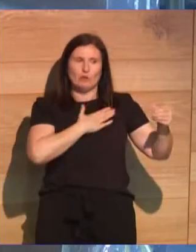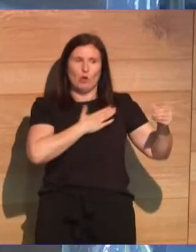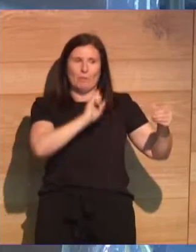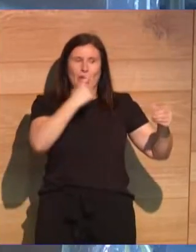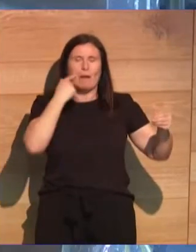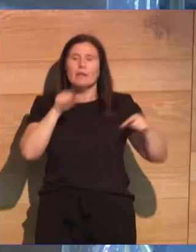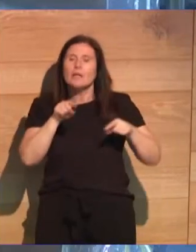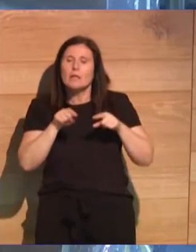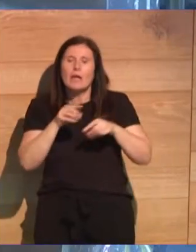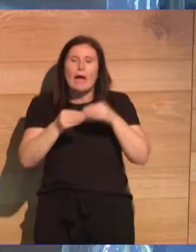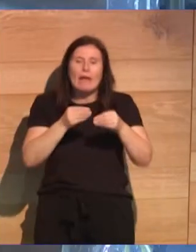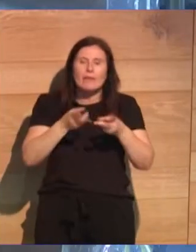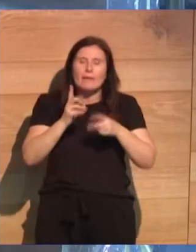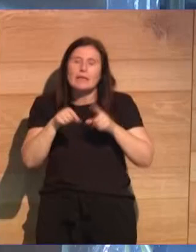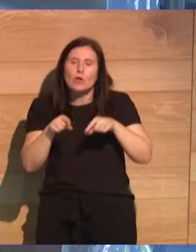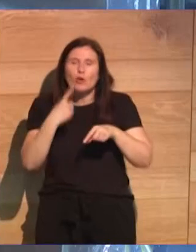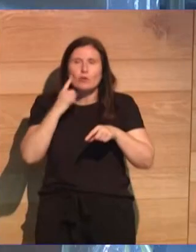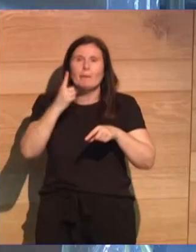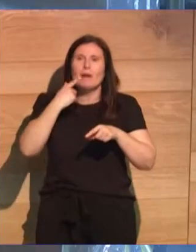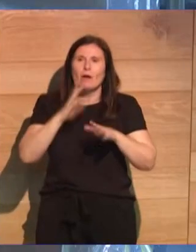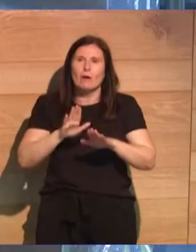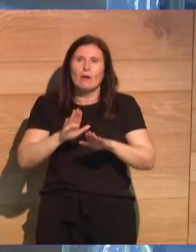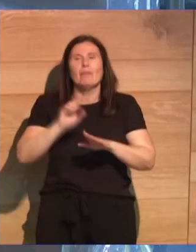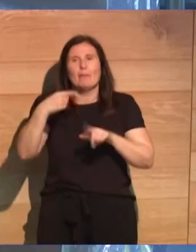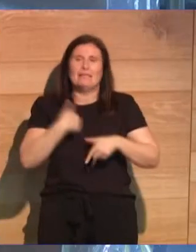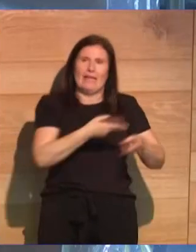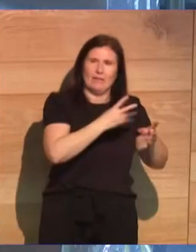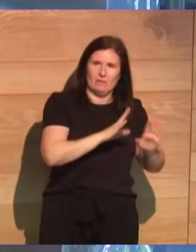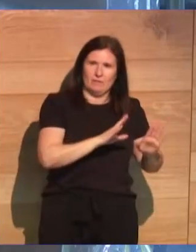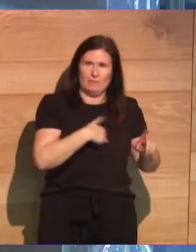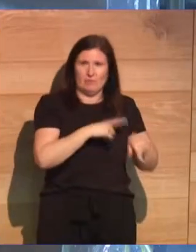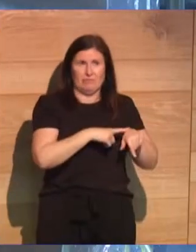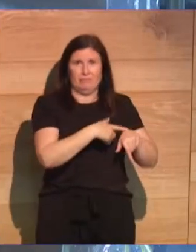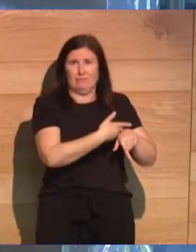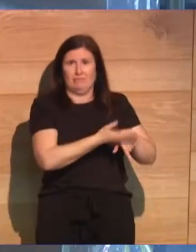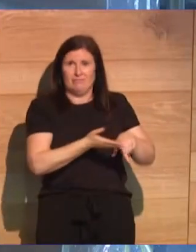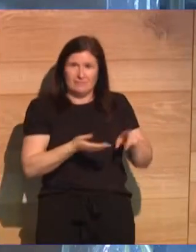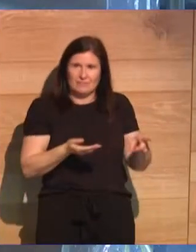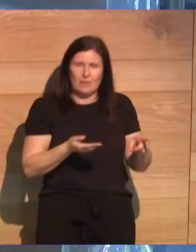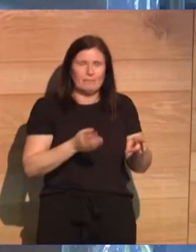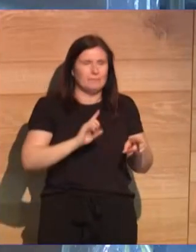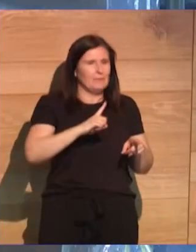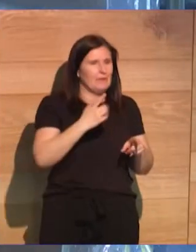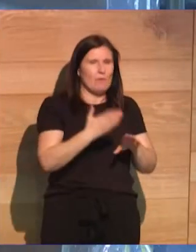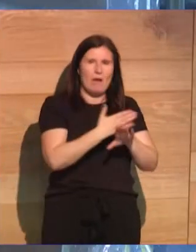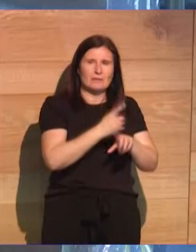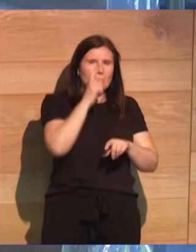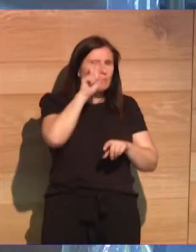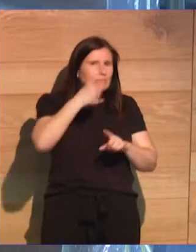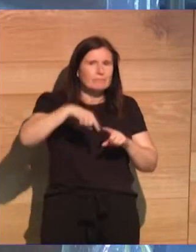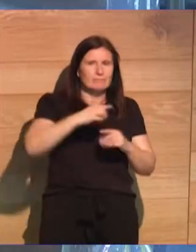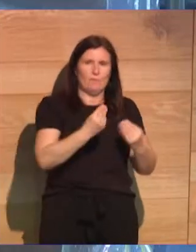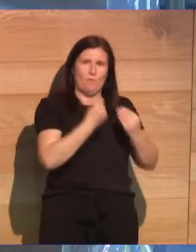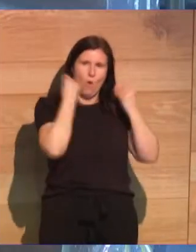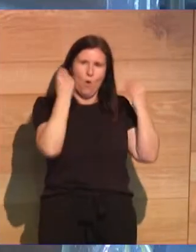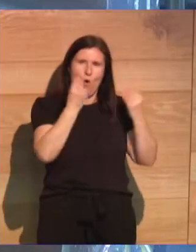que no me permite. Entonces, volviendo al primer punto que decíamos, es trabajar esa información, esa formación y que todos